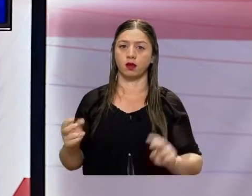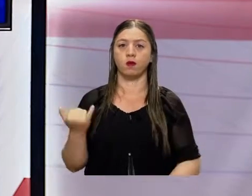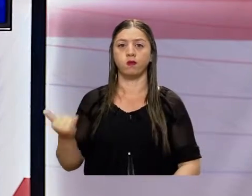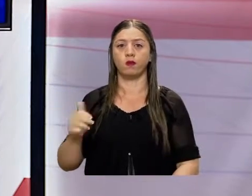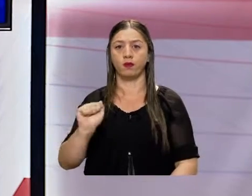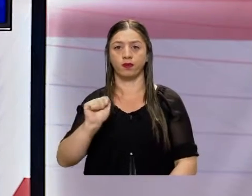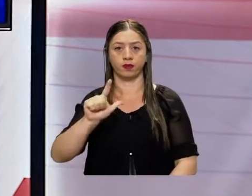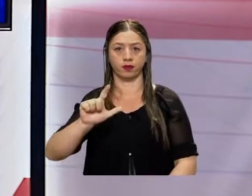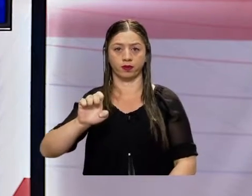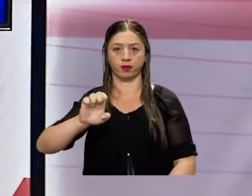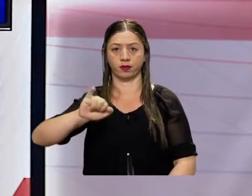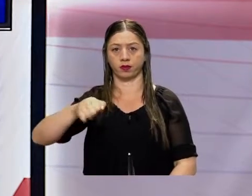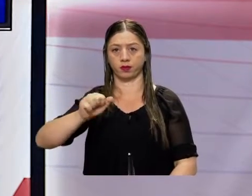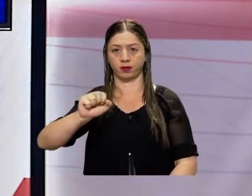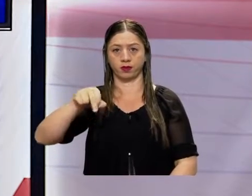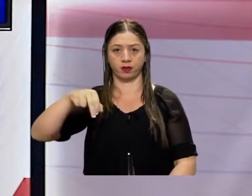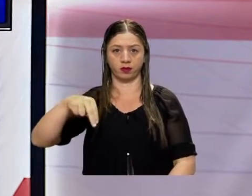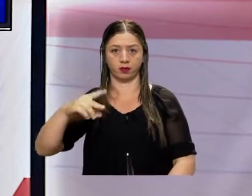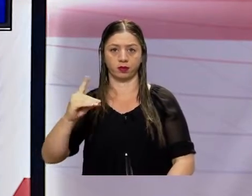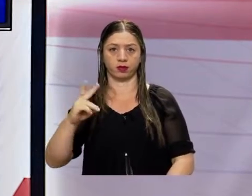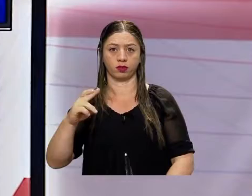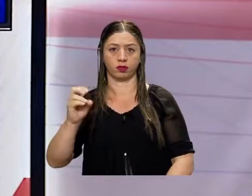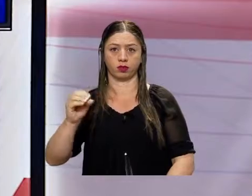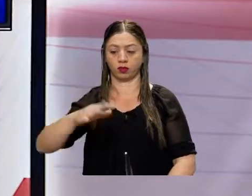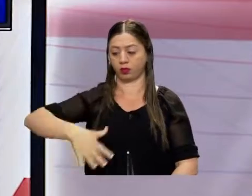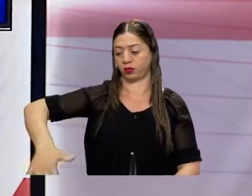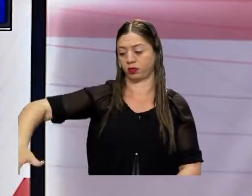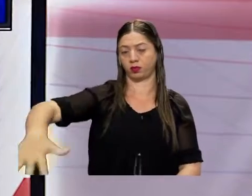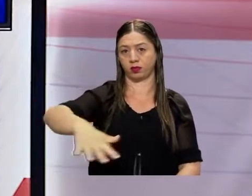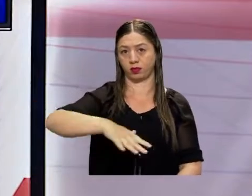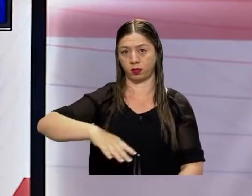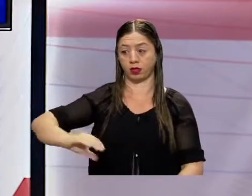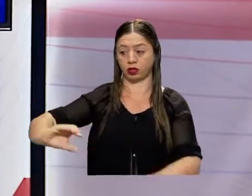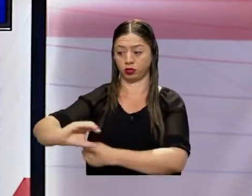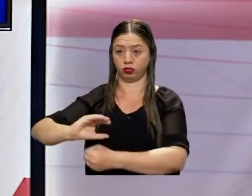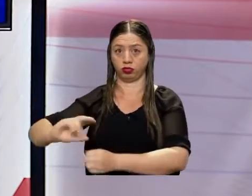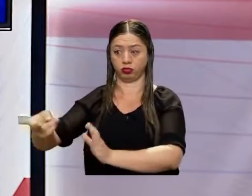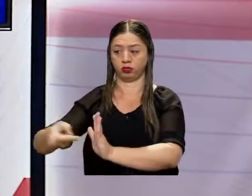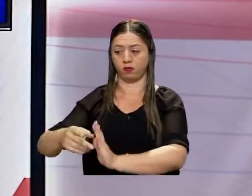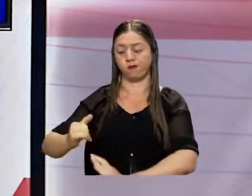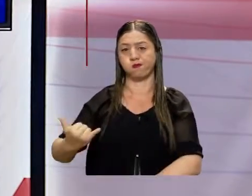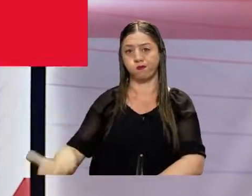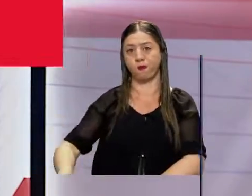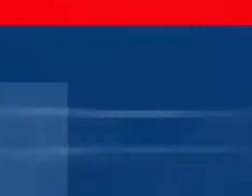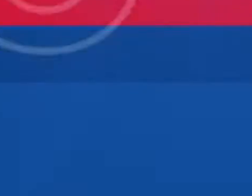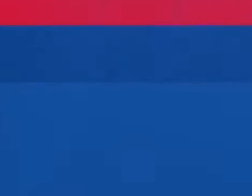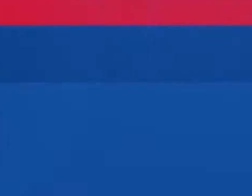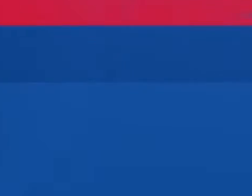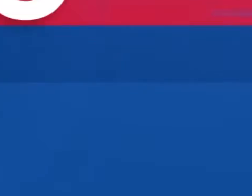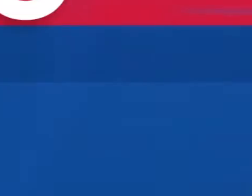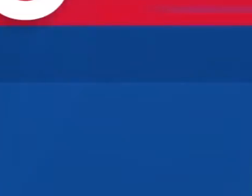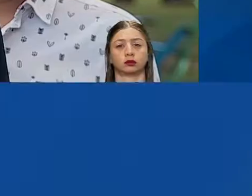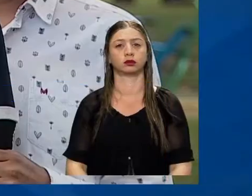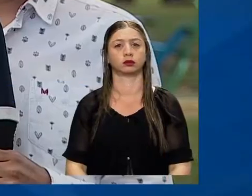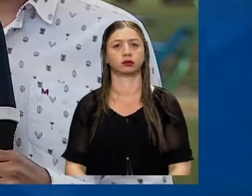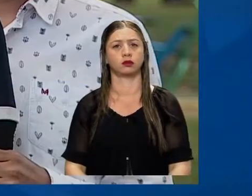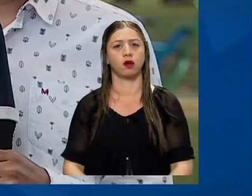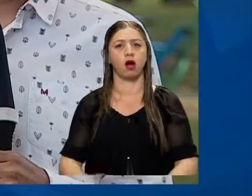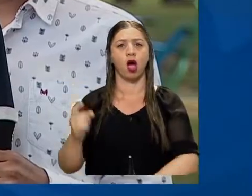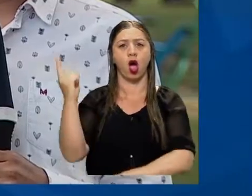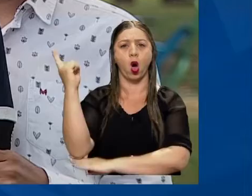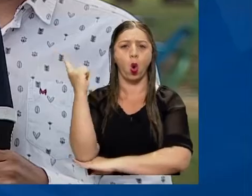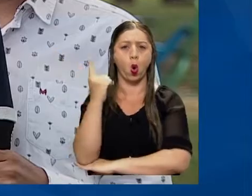alejandro muñoz él se encuentra en el barrio ciudad 2000 allí la comunidad denuncia el mal estado de un poste de energía